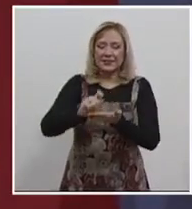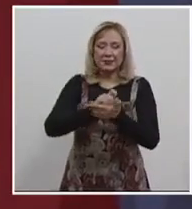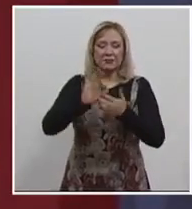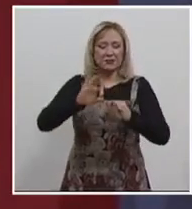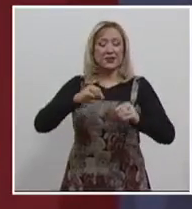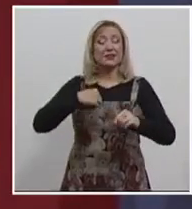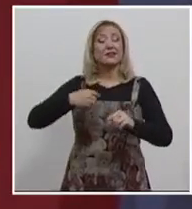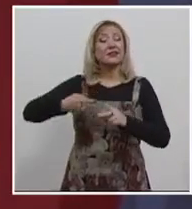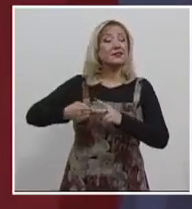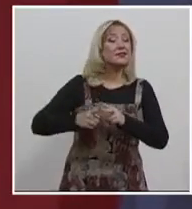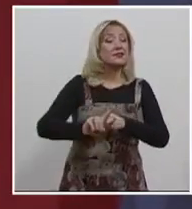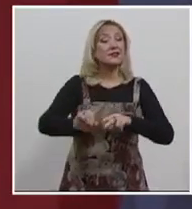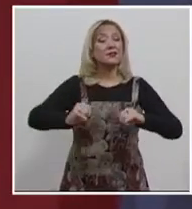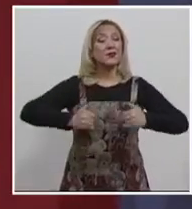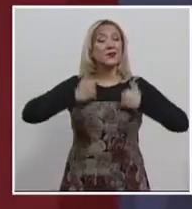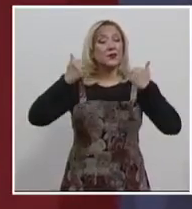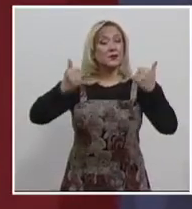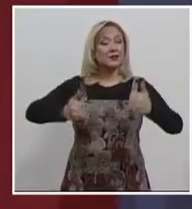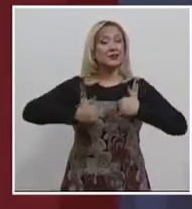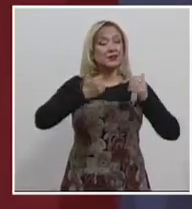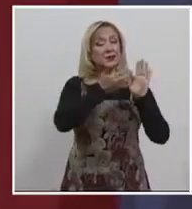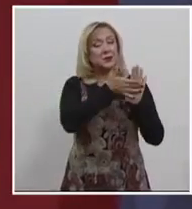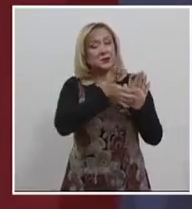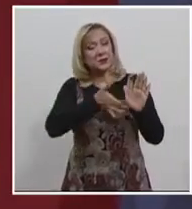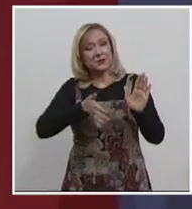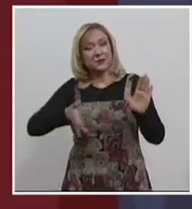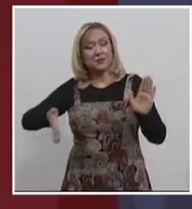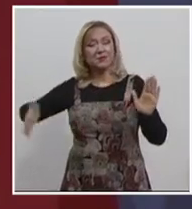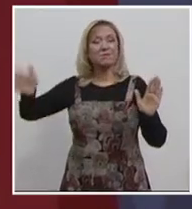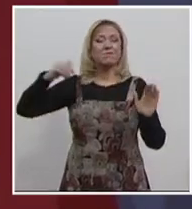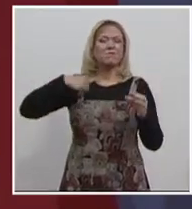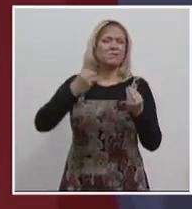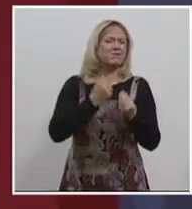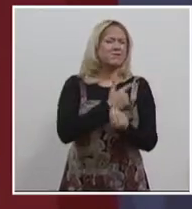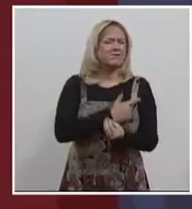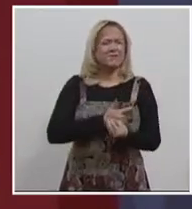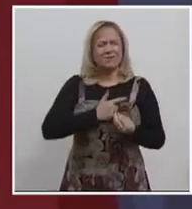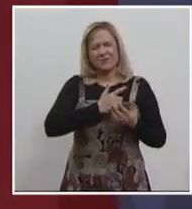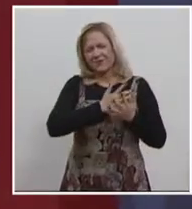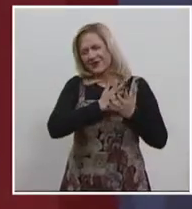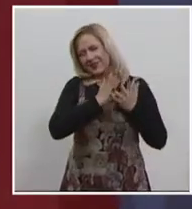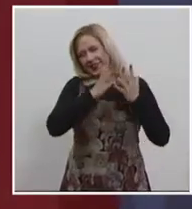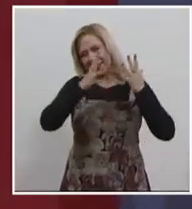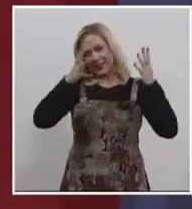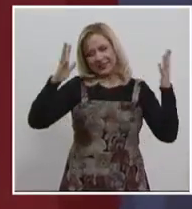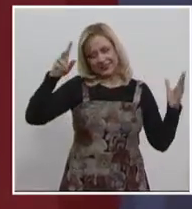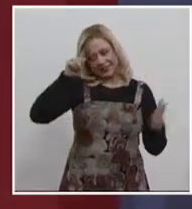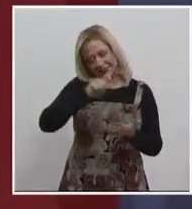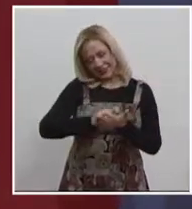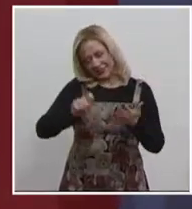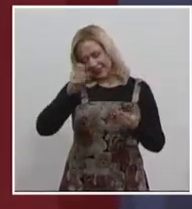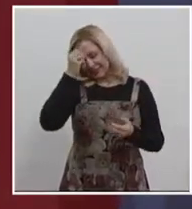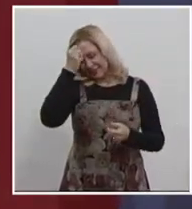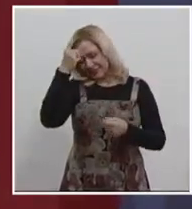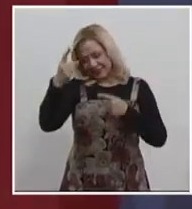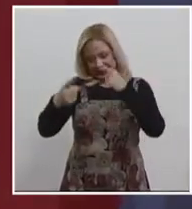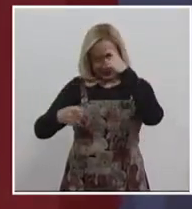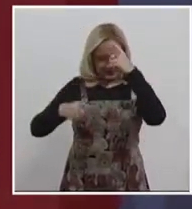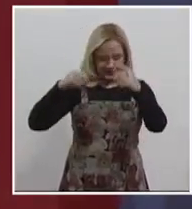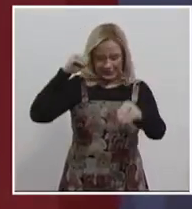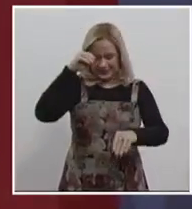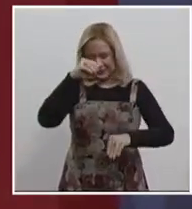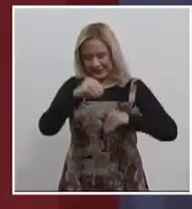juventud. Una actividad que disfruto enormemente y que ha enriquecido